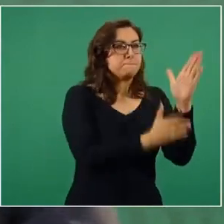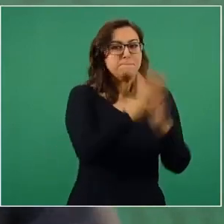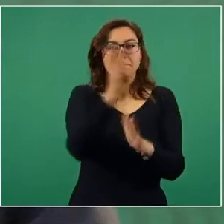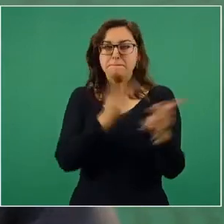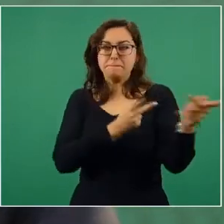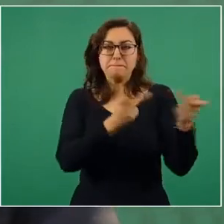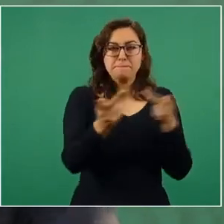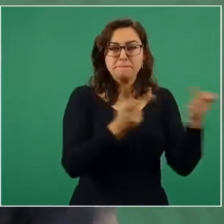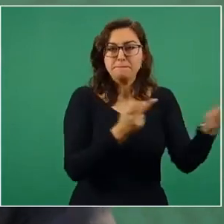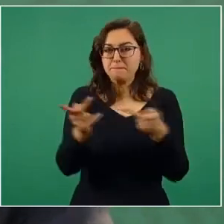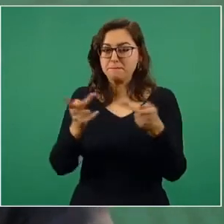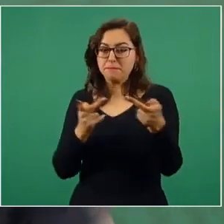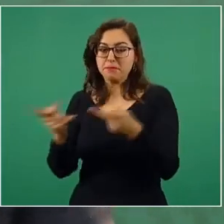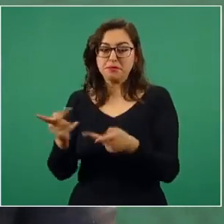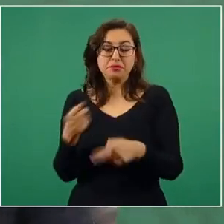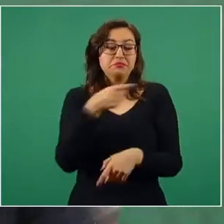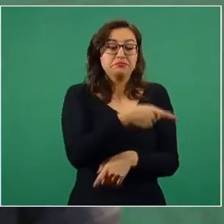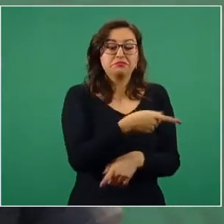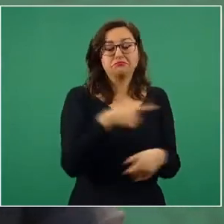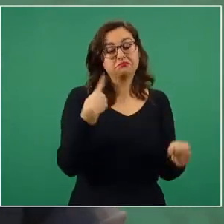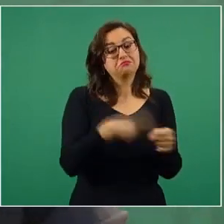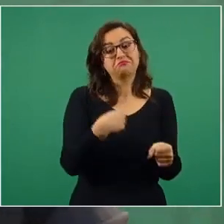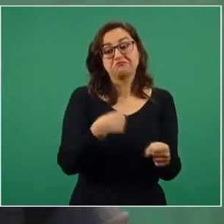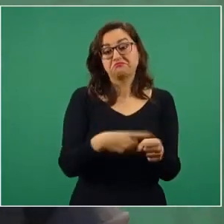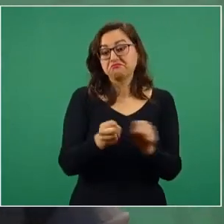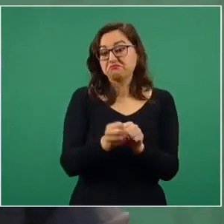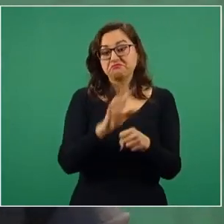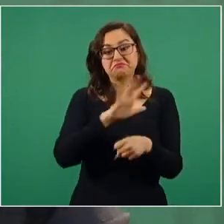y le dio COVID.